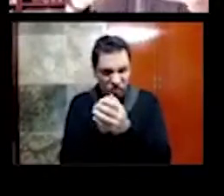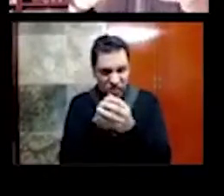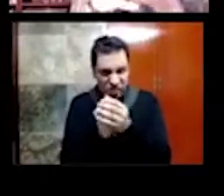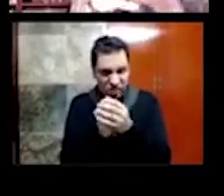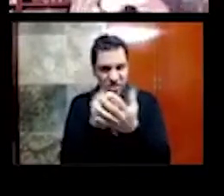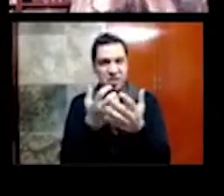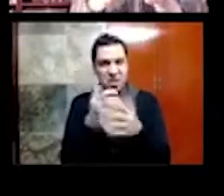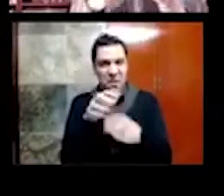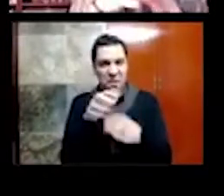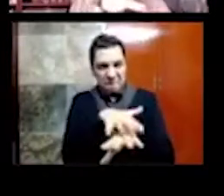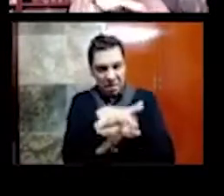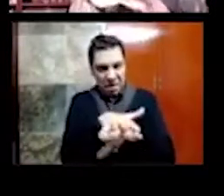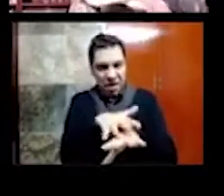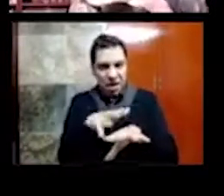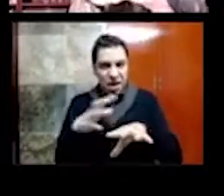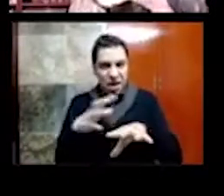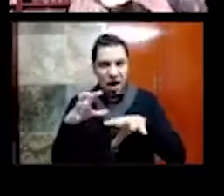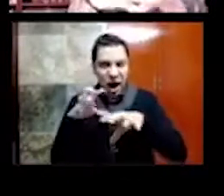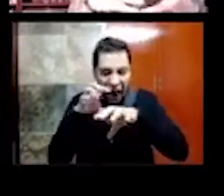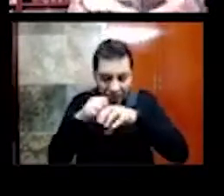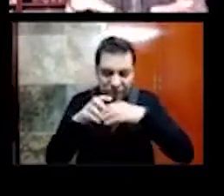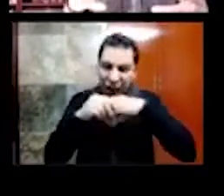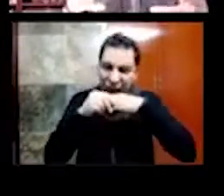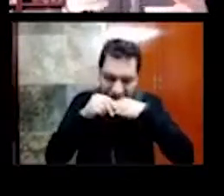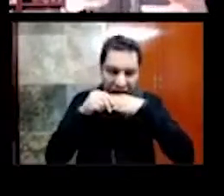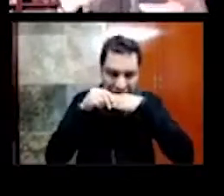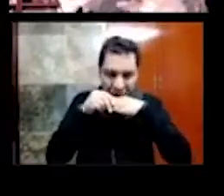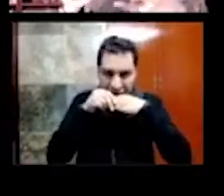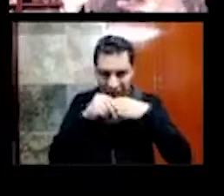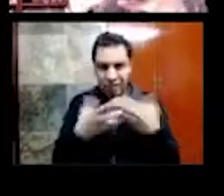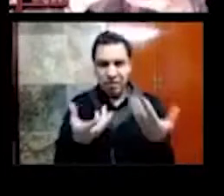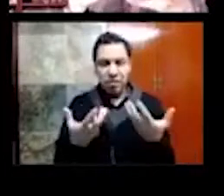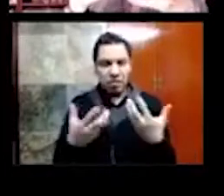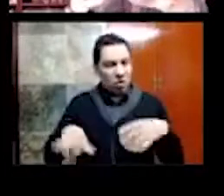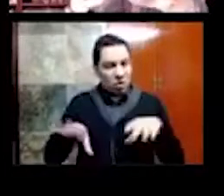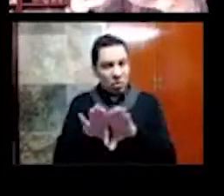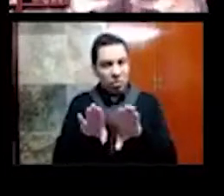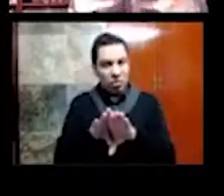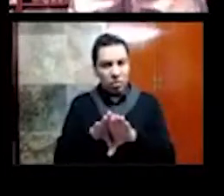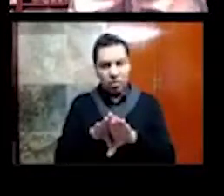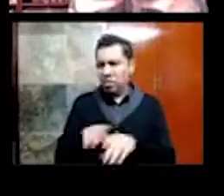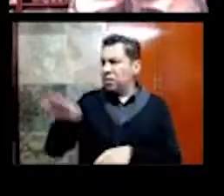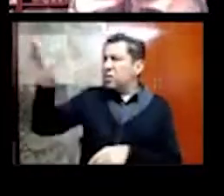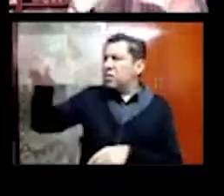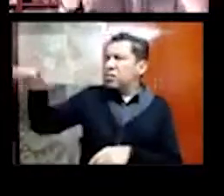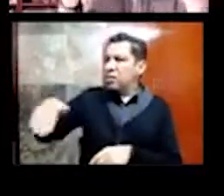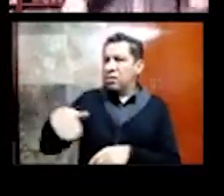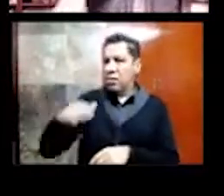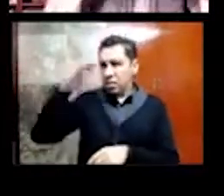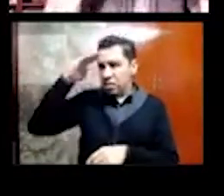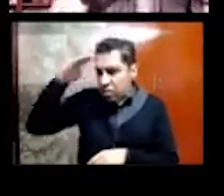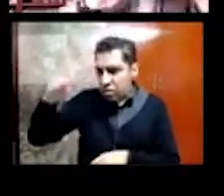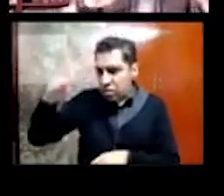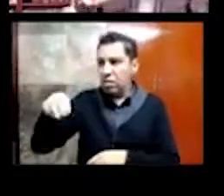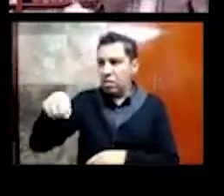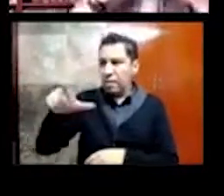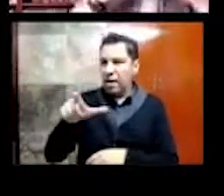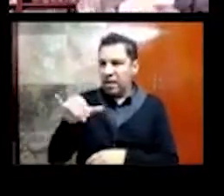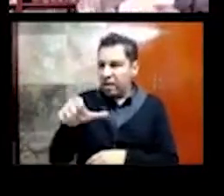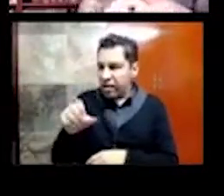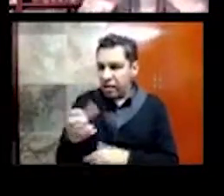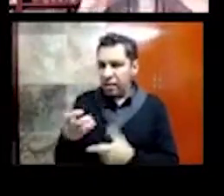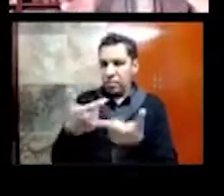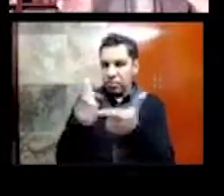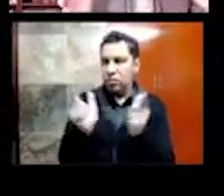para entonces, ya veremos, mexicas, se quejan con los Teomama. Dice, bueno, haré descender